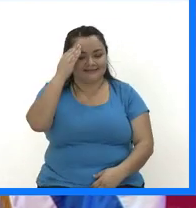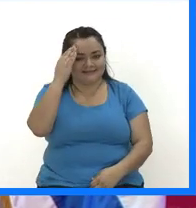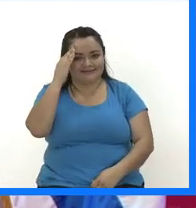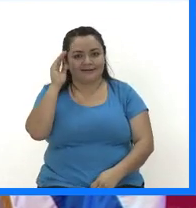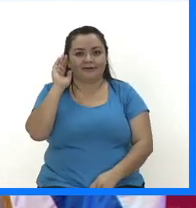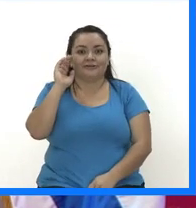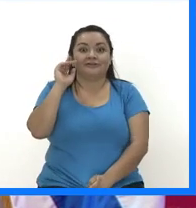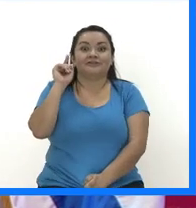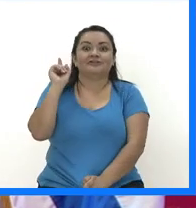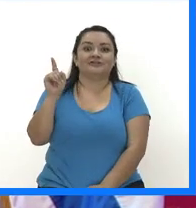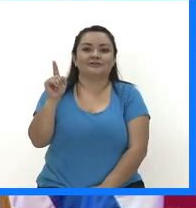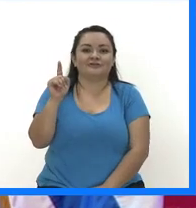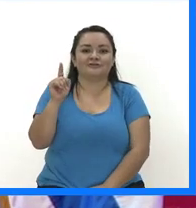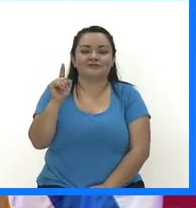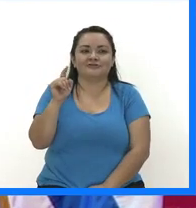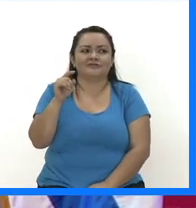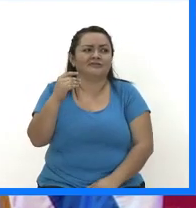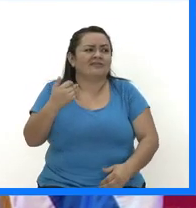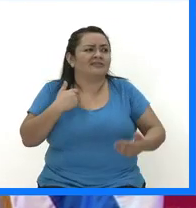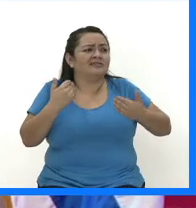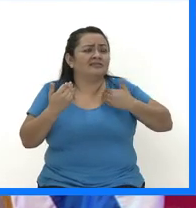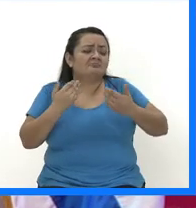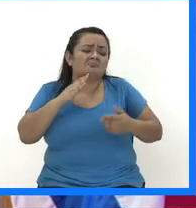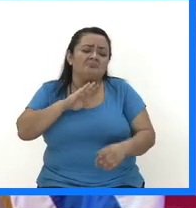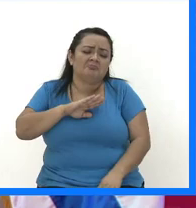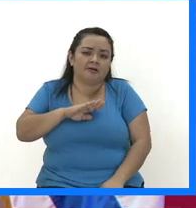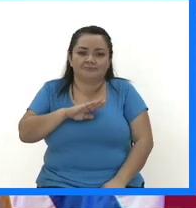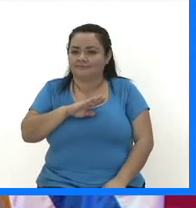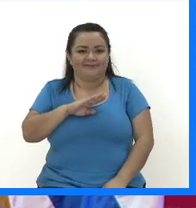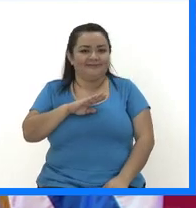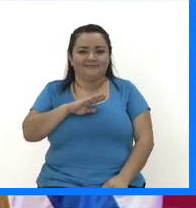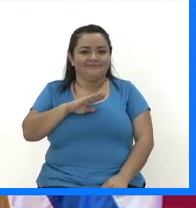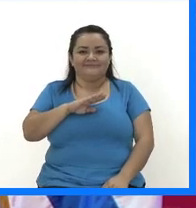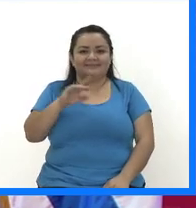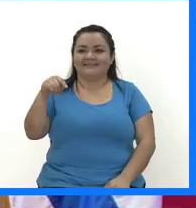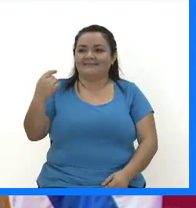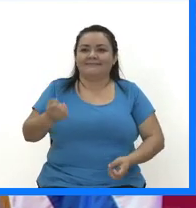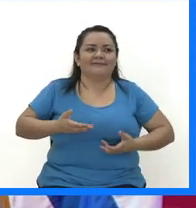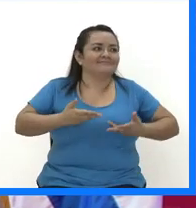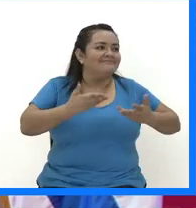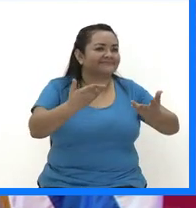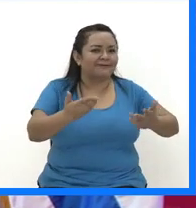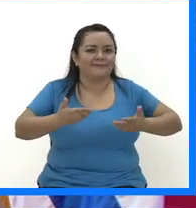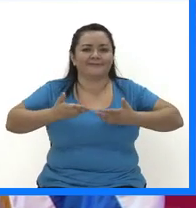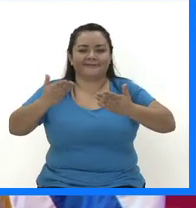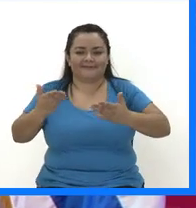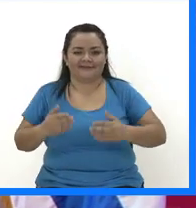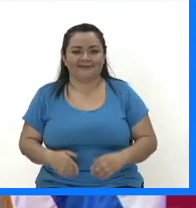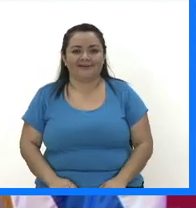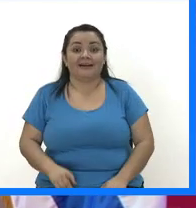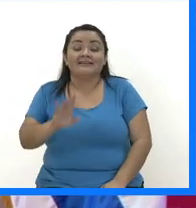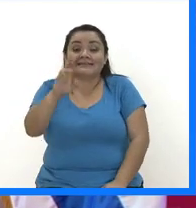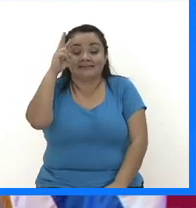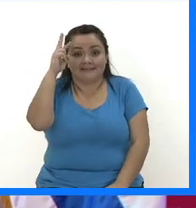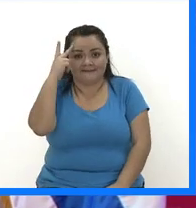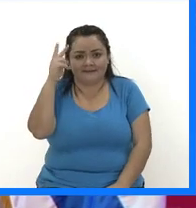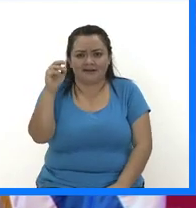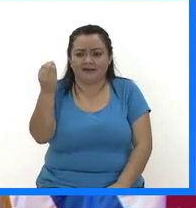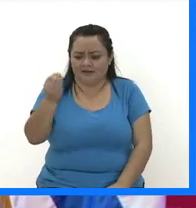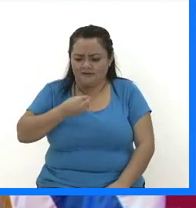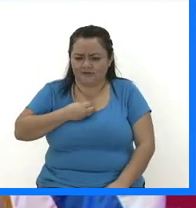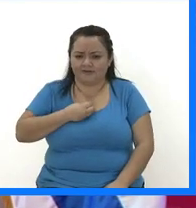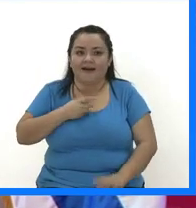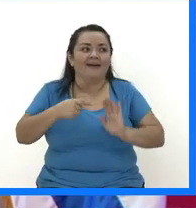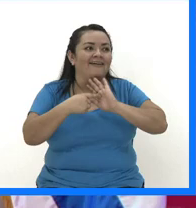porque no se comió lo que lo dieron lo multiplicó el turno es para que recibas es para que lo